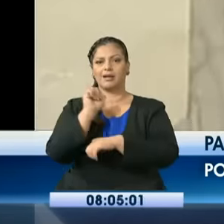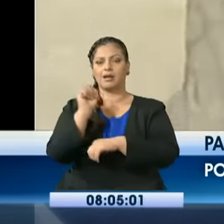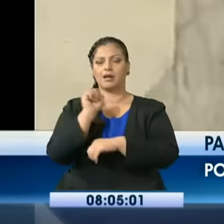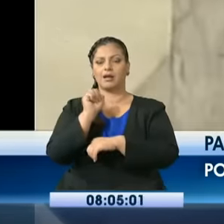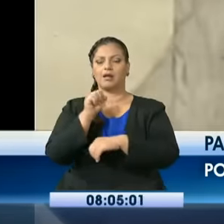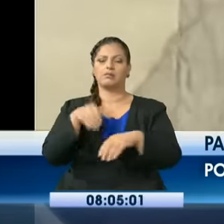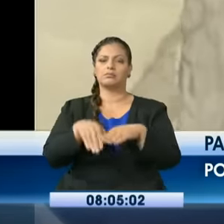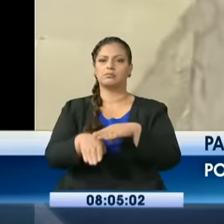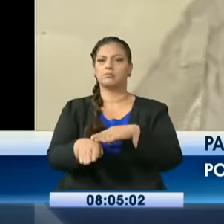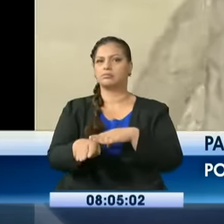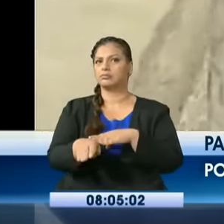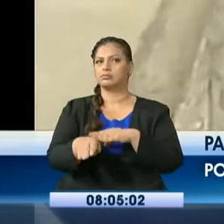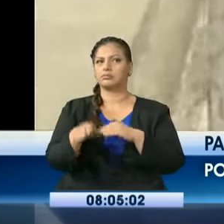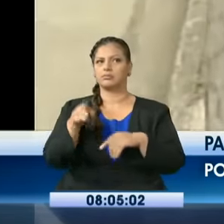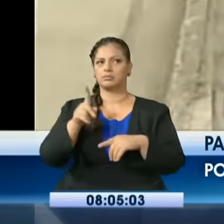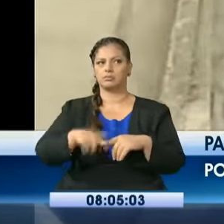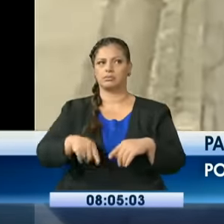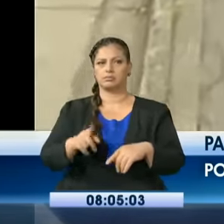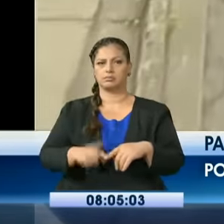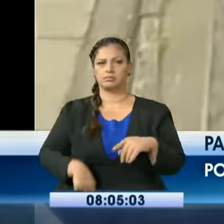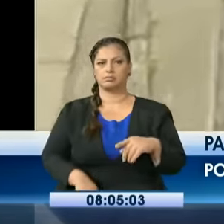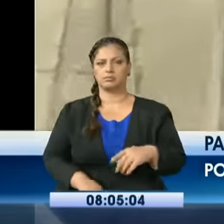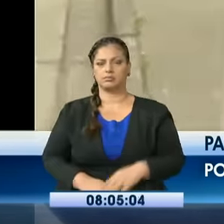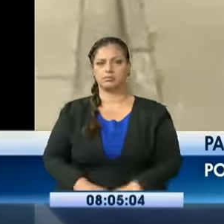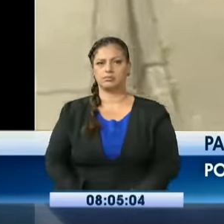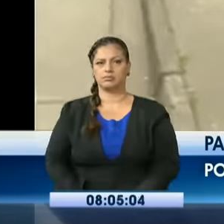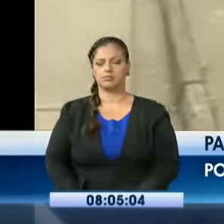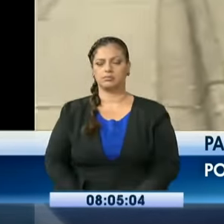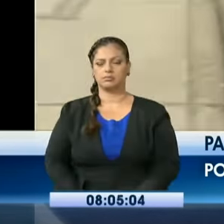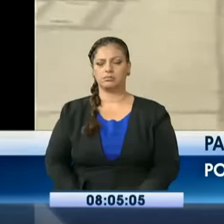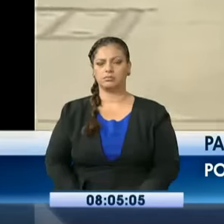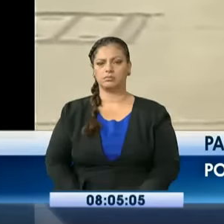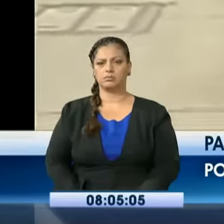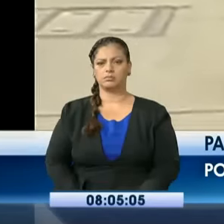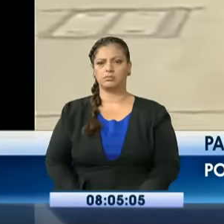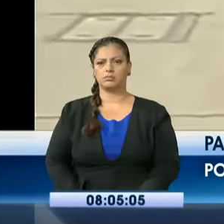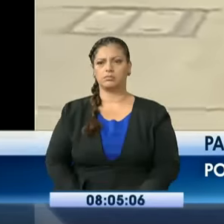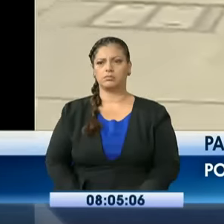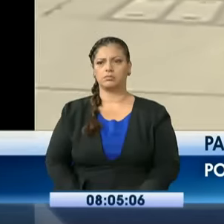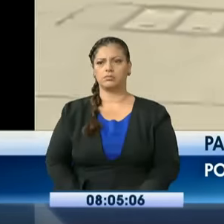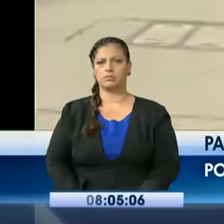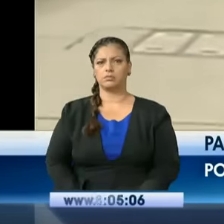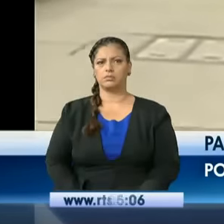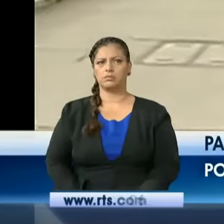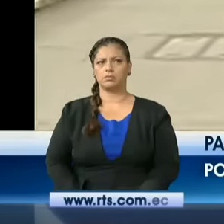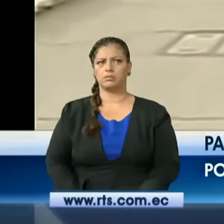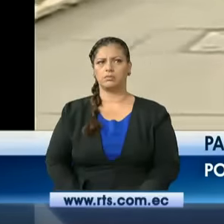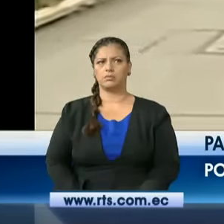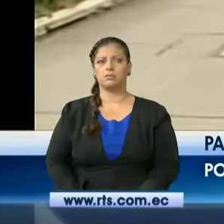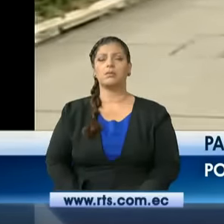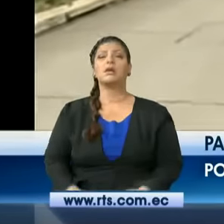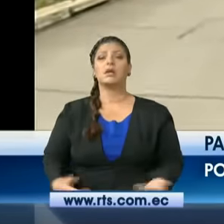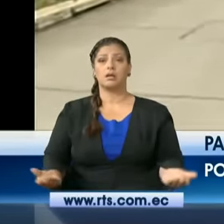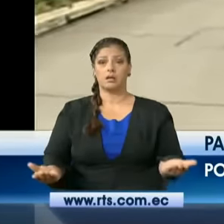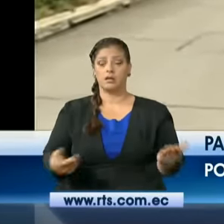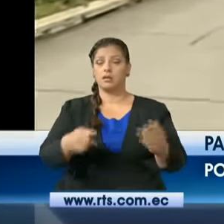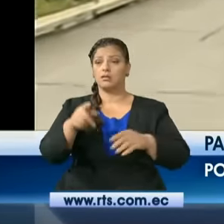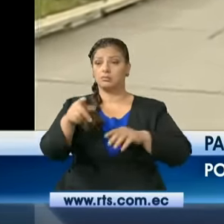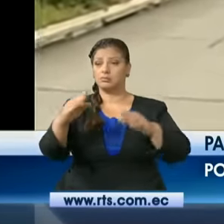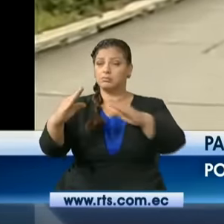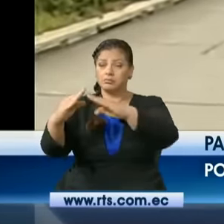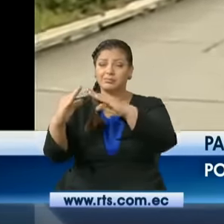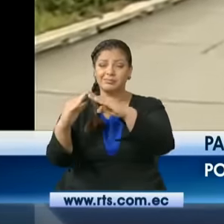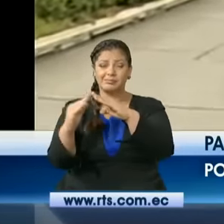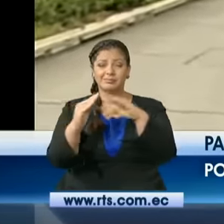bloquearle la entrada a los padres de familia era tumbar la garita, pero eso preocupa a los moradores porque dicen, bueno, entonces va a entrar aquí todo el mundo. Esa también es la preocupación de